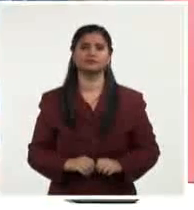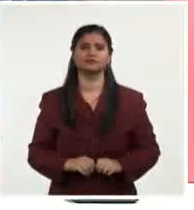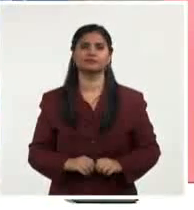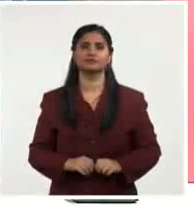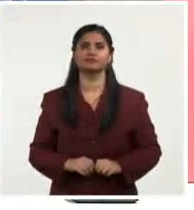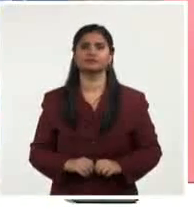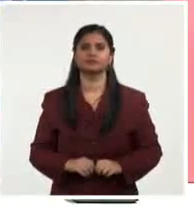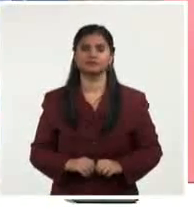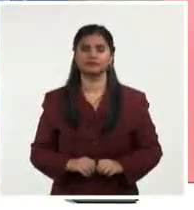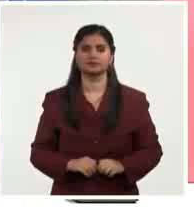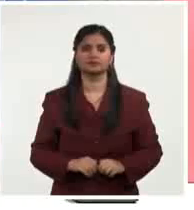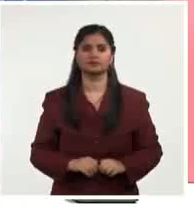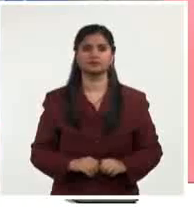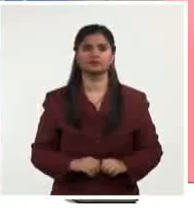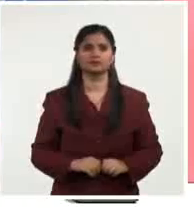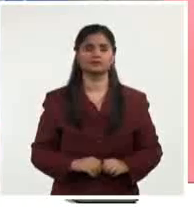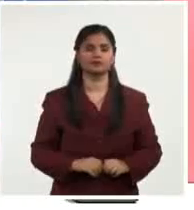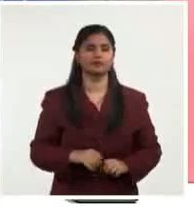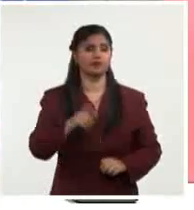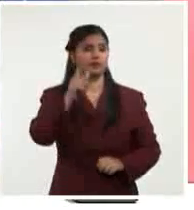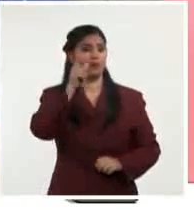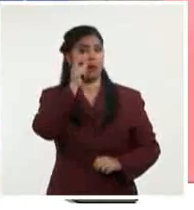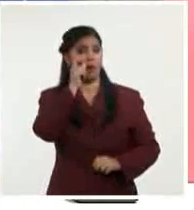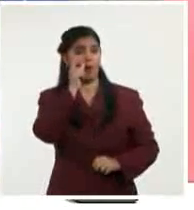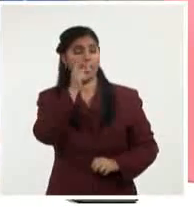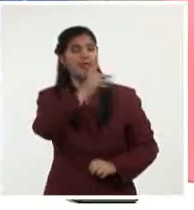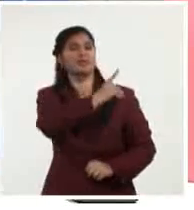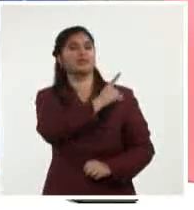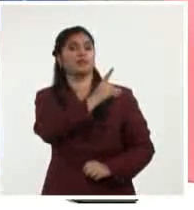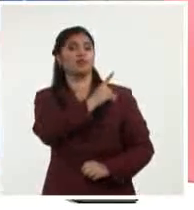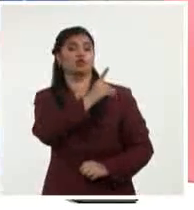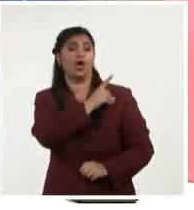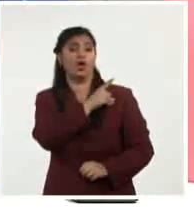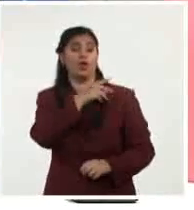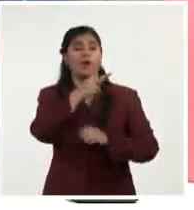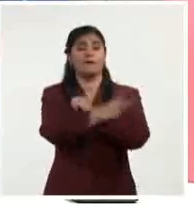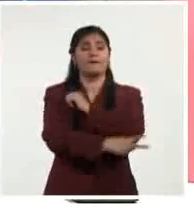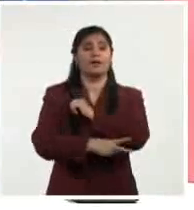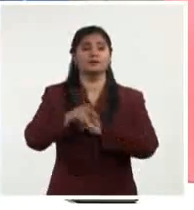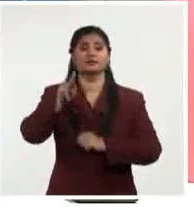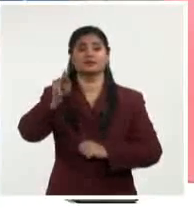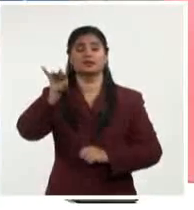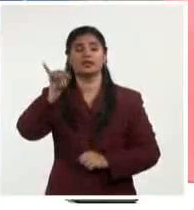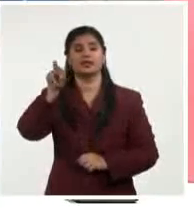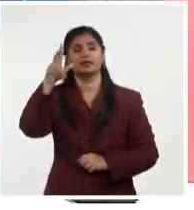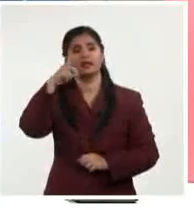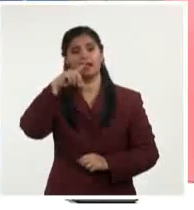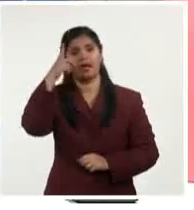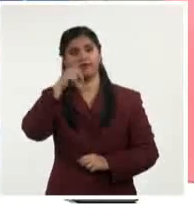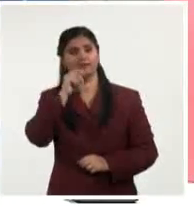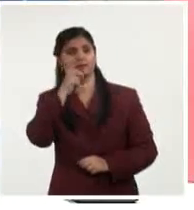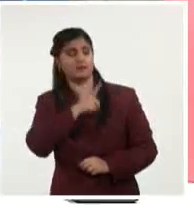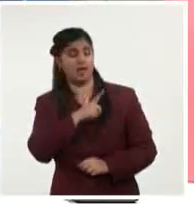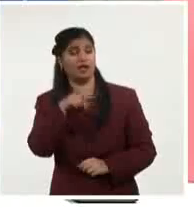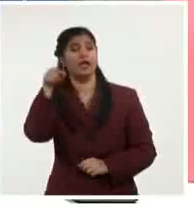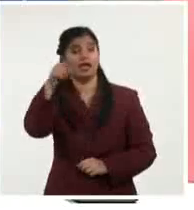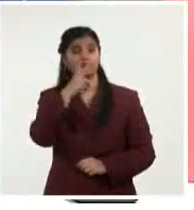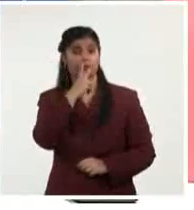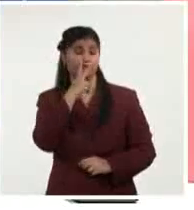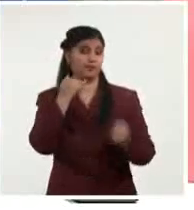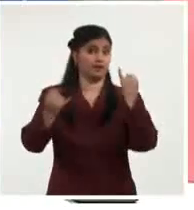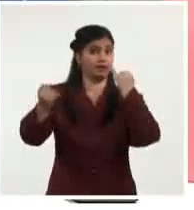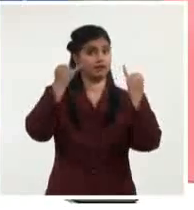El eurodiputado irlandés Mick Wallace instó a los políticos europeos y norteamericanos a comenzar a velar por los intereses de sus